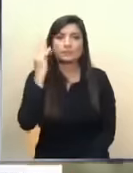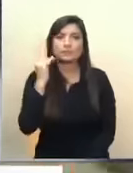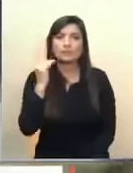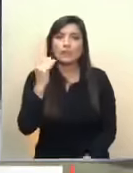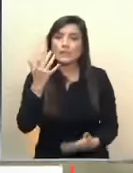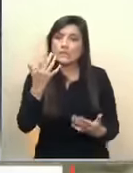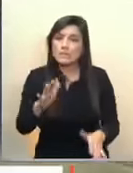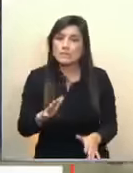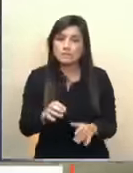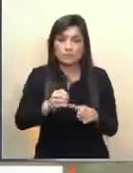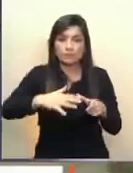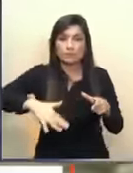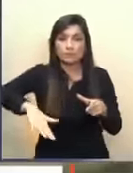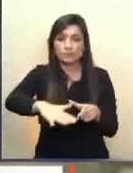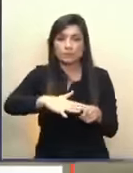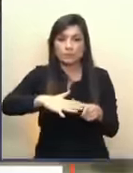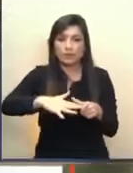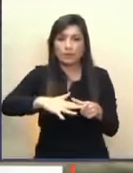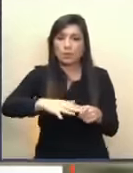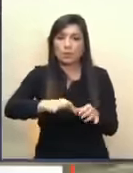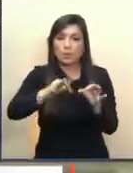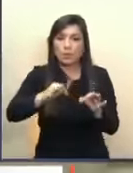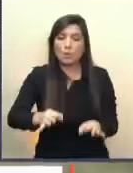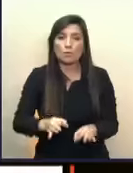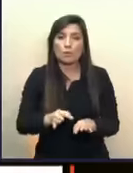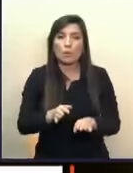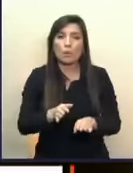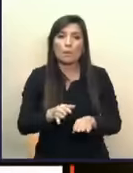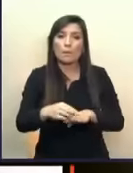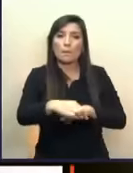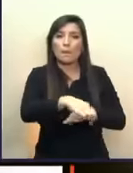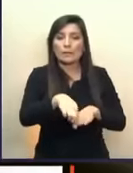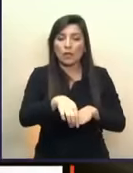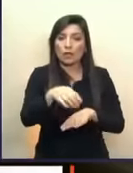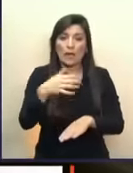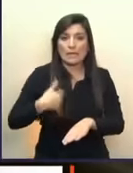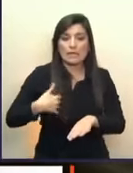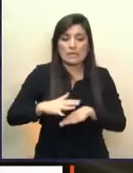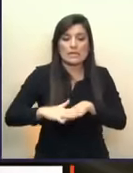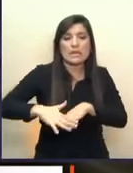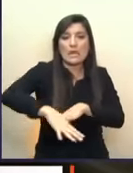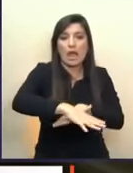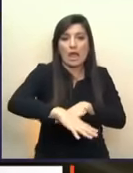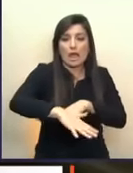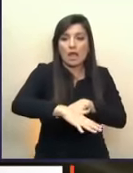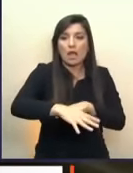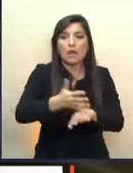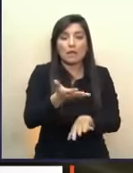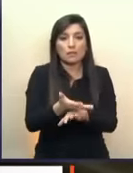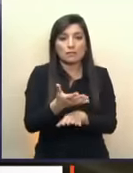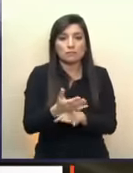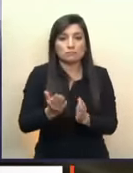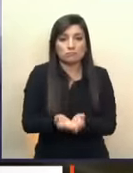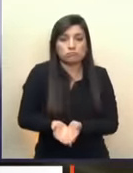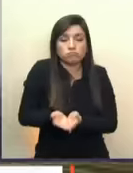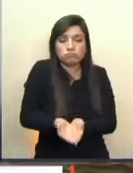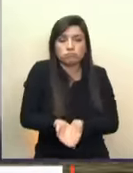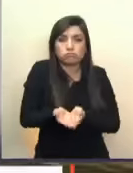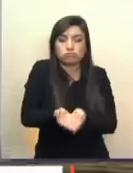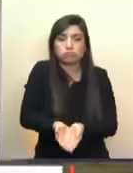Llegamos al lago Nahuel Huapi en plena Patagonia, Argentina. En Villa La Angostura tomamos una lancha rumbo a Bahía